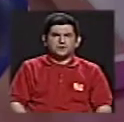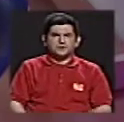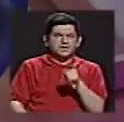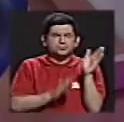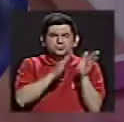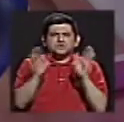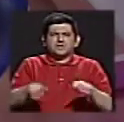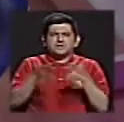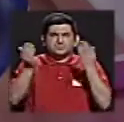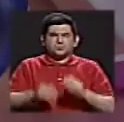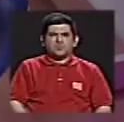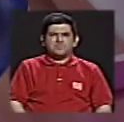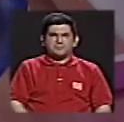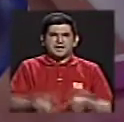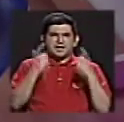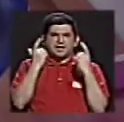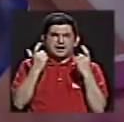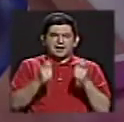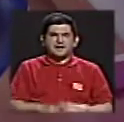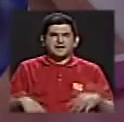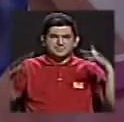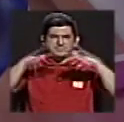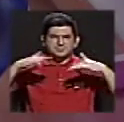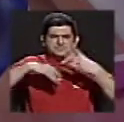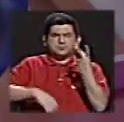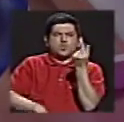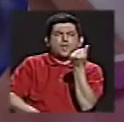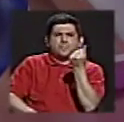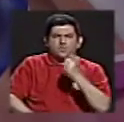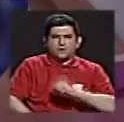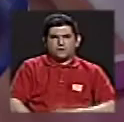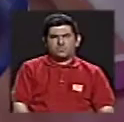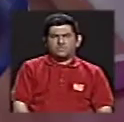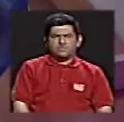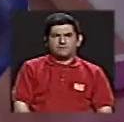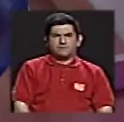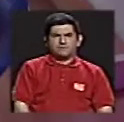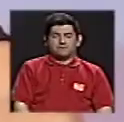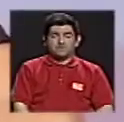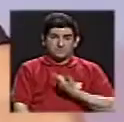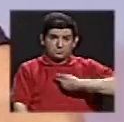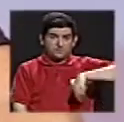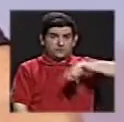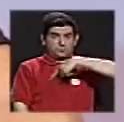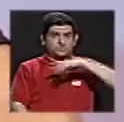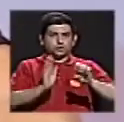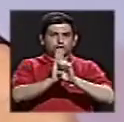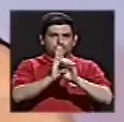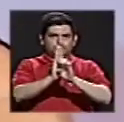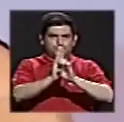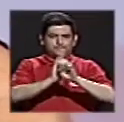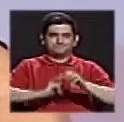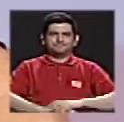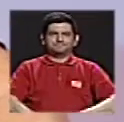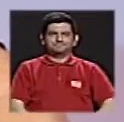se organizan y qué márgenes de ganancia les quedan? Bueno, nosotros, por ejemplo,